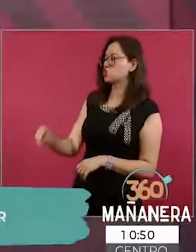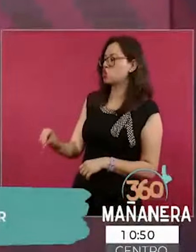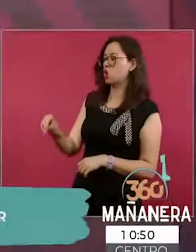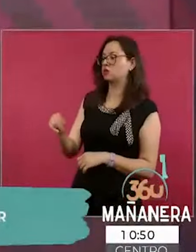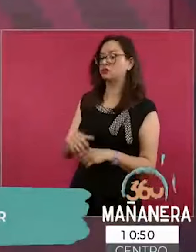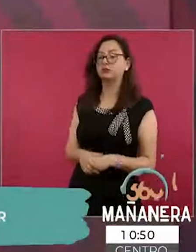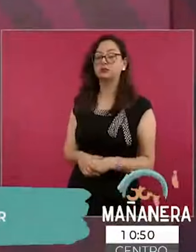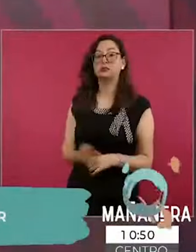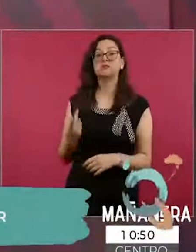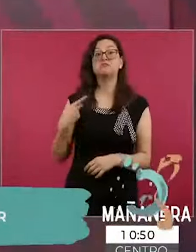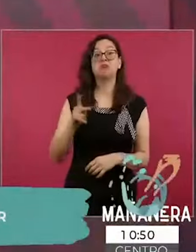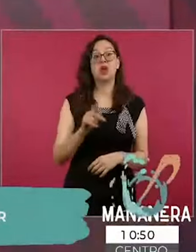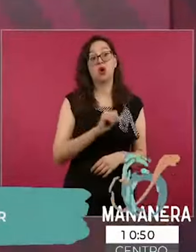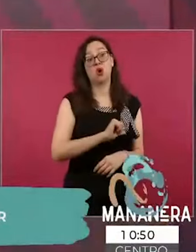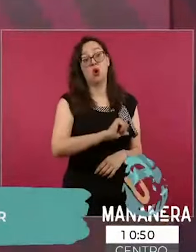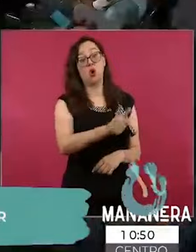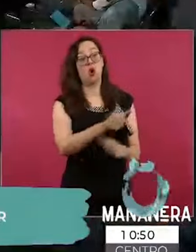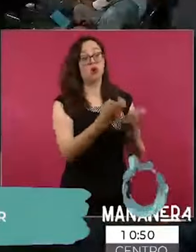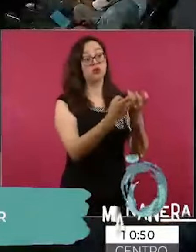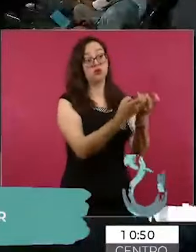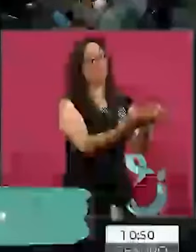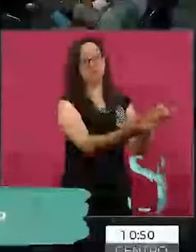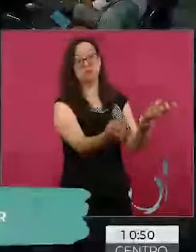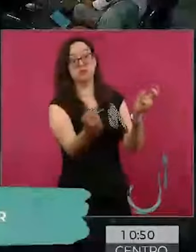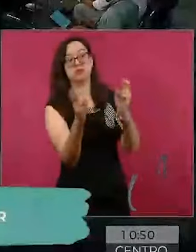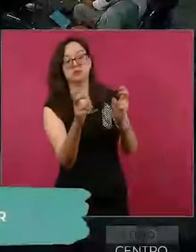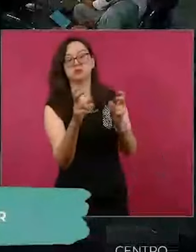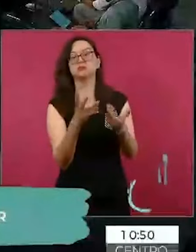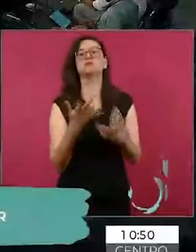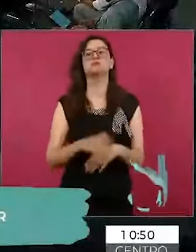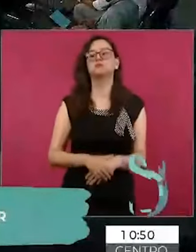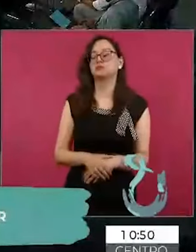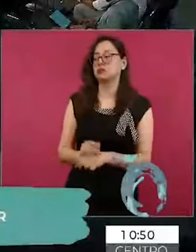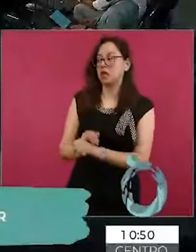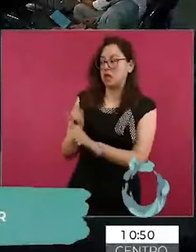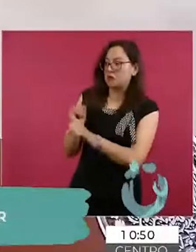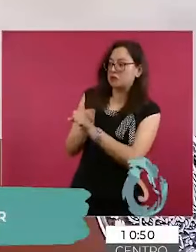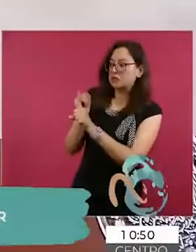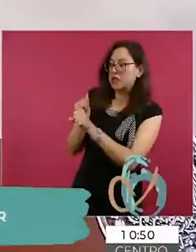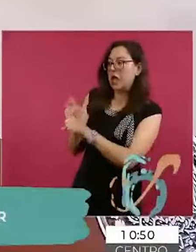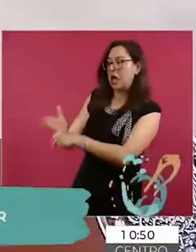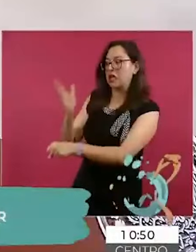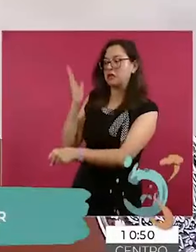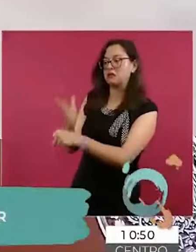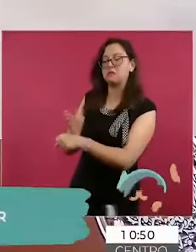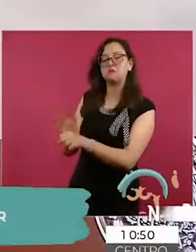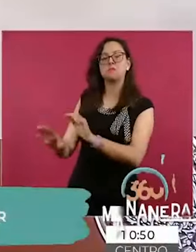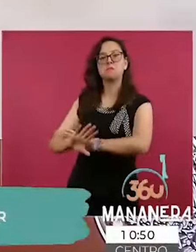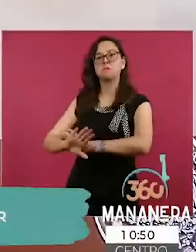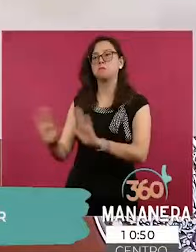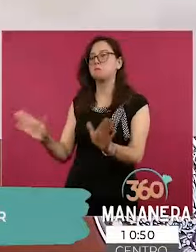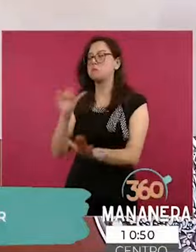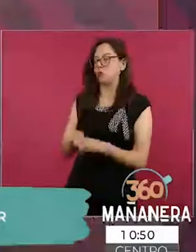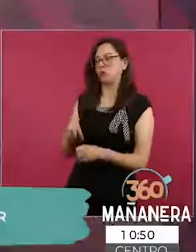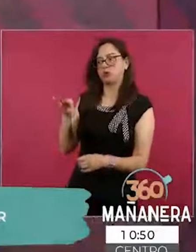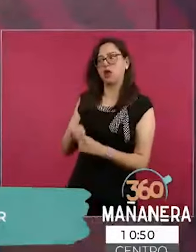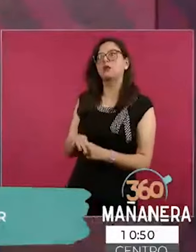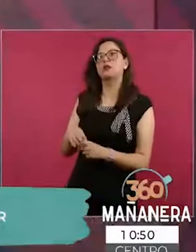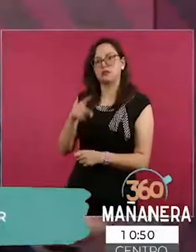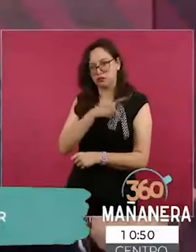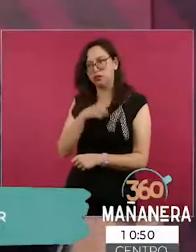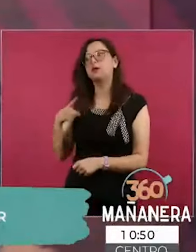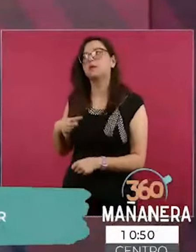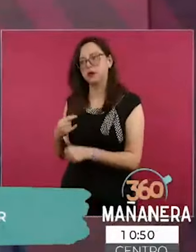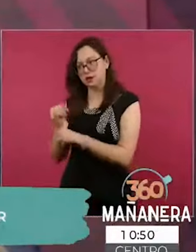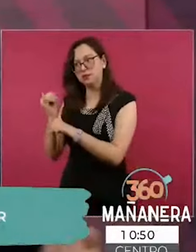Cosío votaron en contra de que se investigara y se castigara a los responsables es